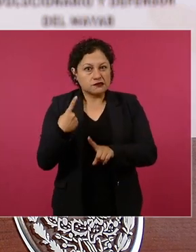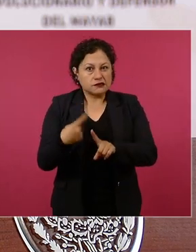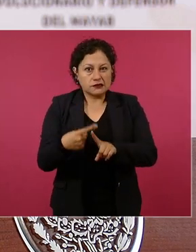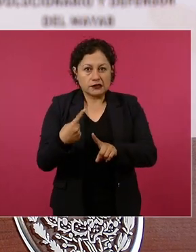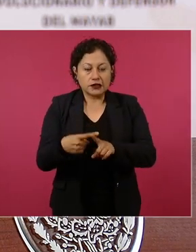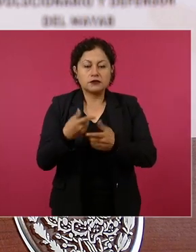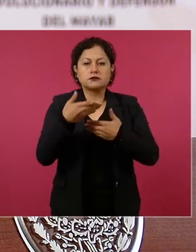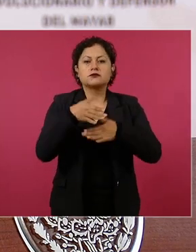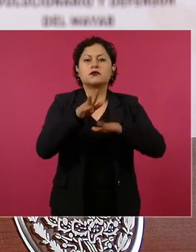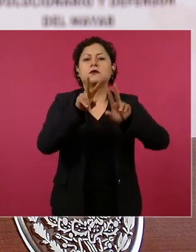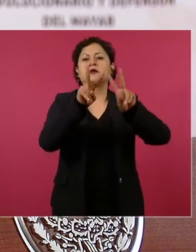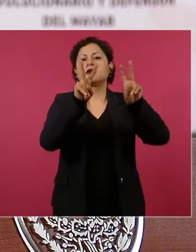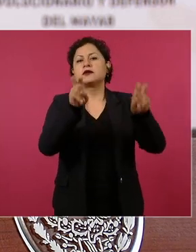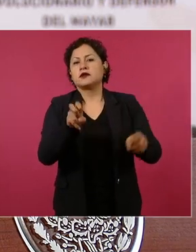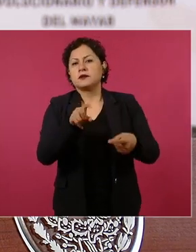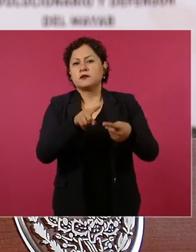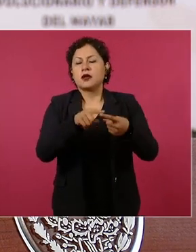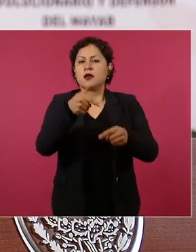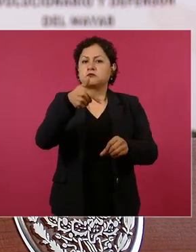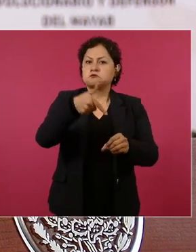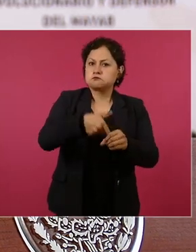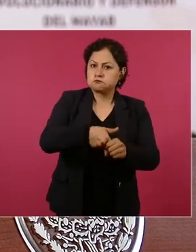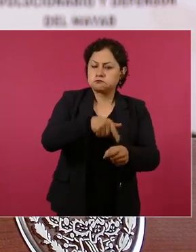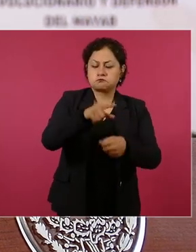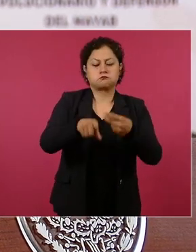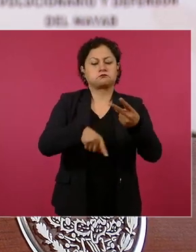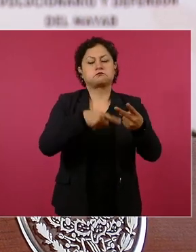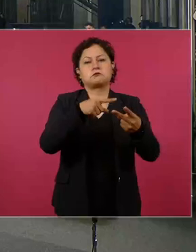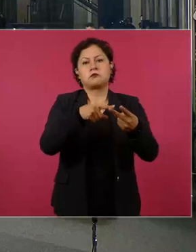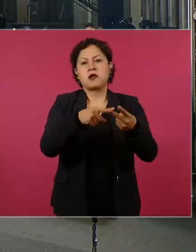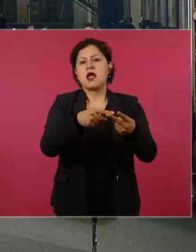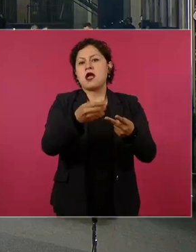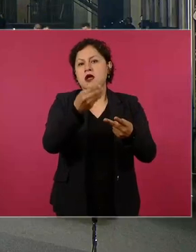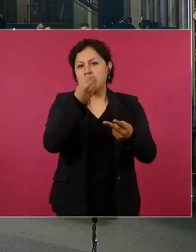alimentos. Y luego vamos